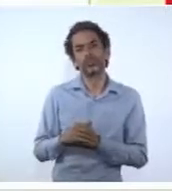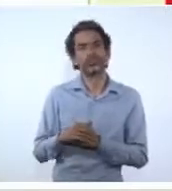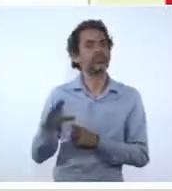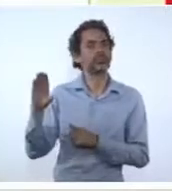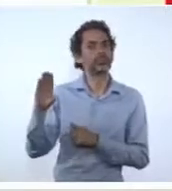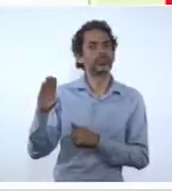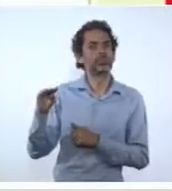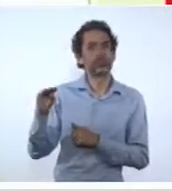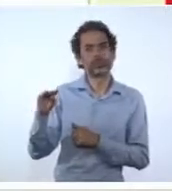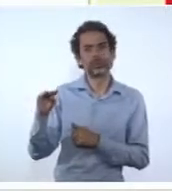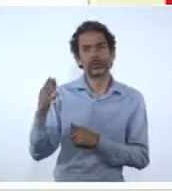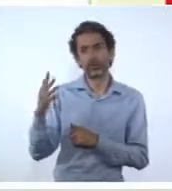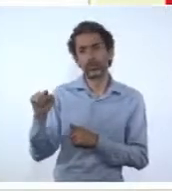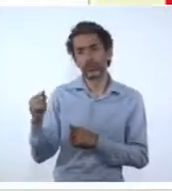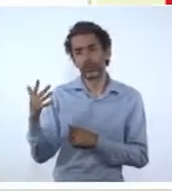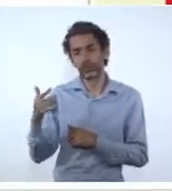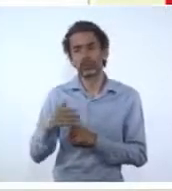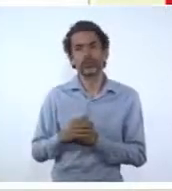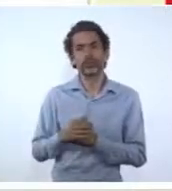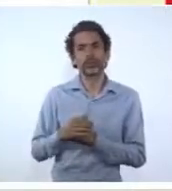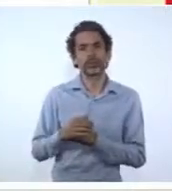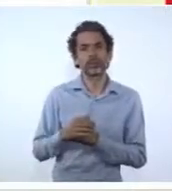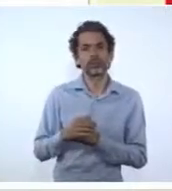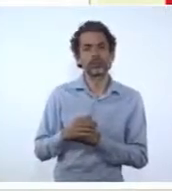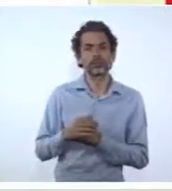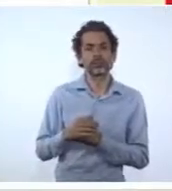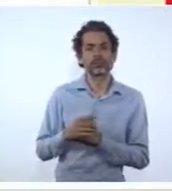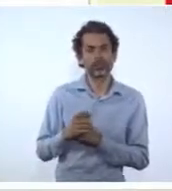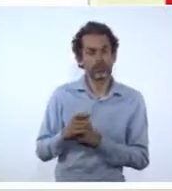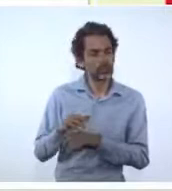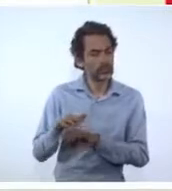No, es la 5. Tlalpan Centro.